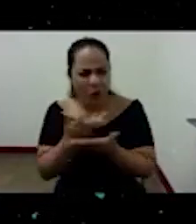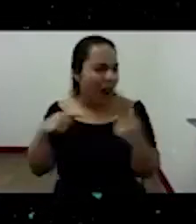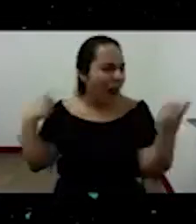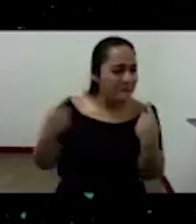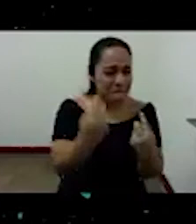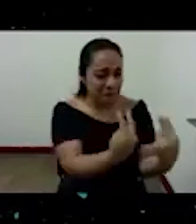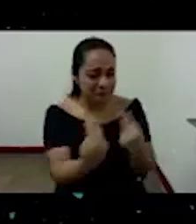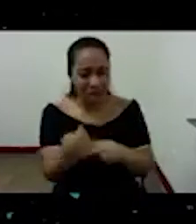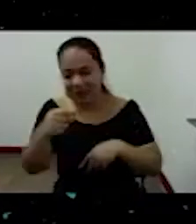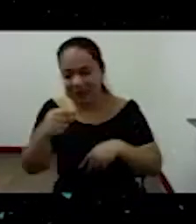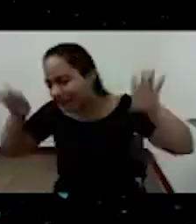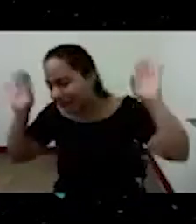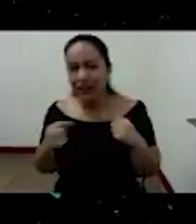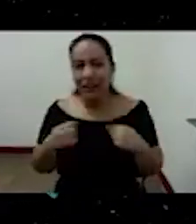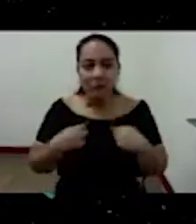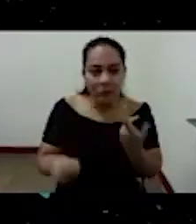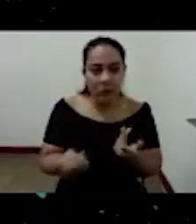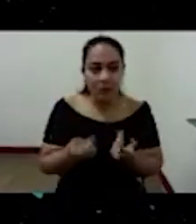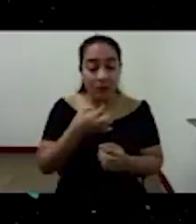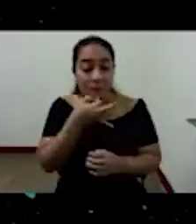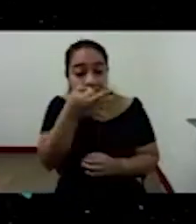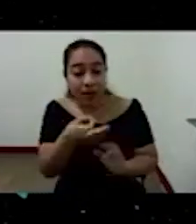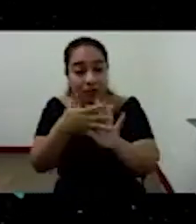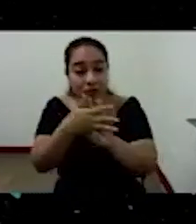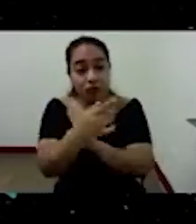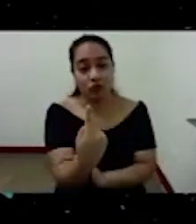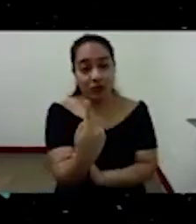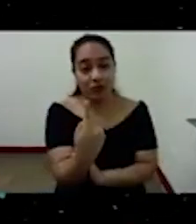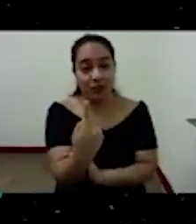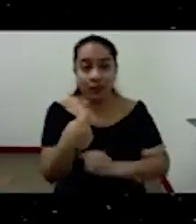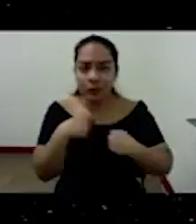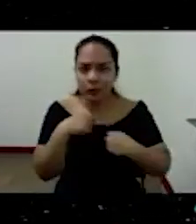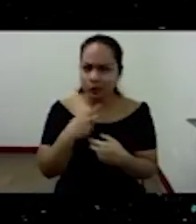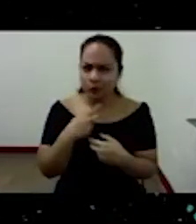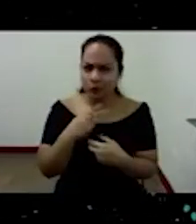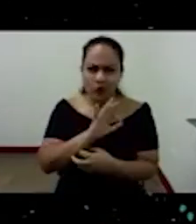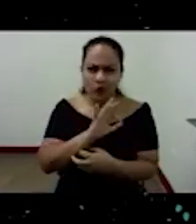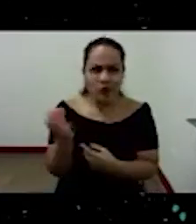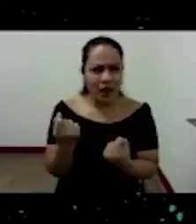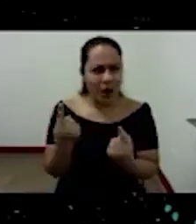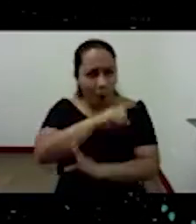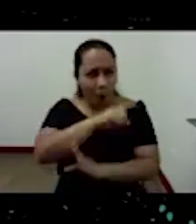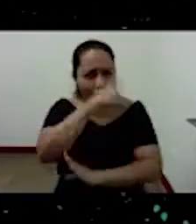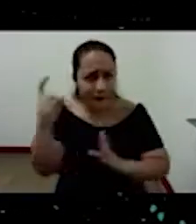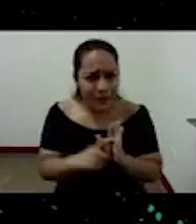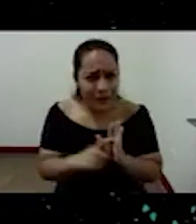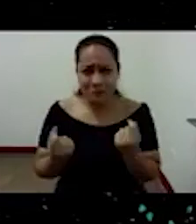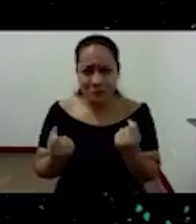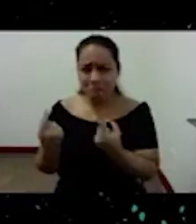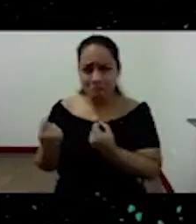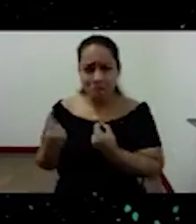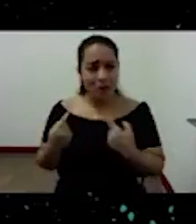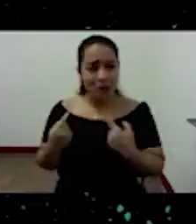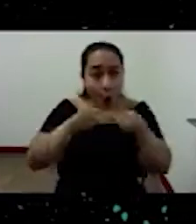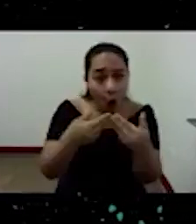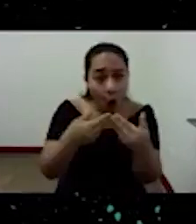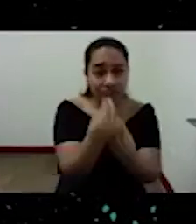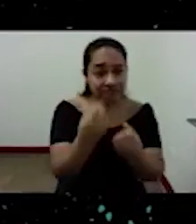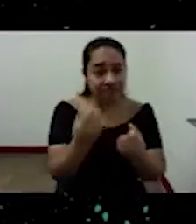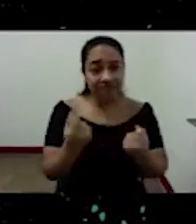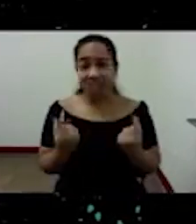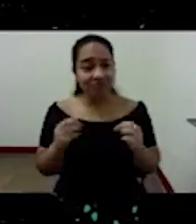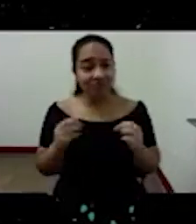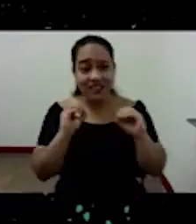así tengo que decir una cosa. Nunca pude entender nada. No entendí nada en el colegio, no entendí nada